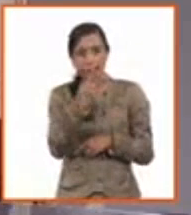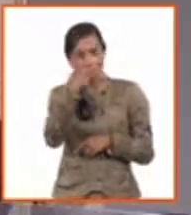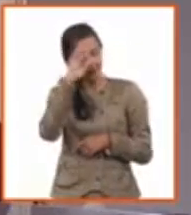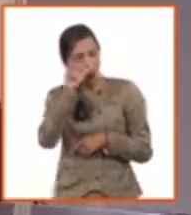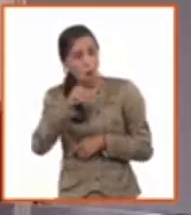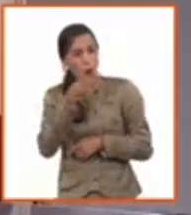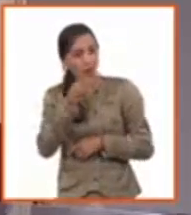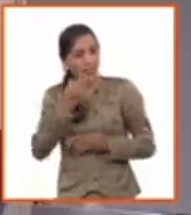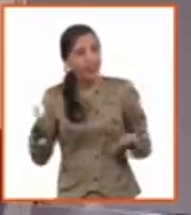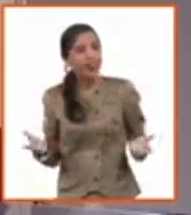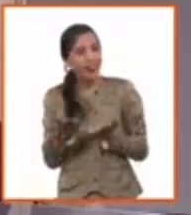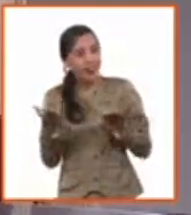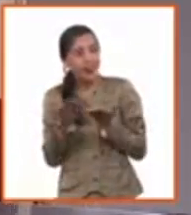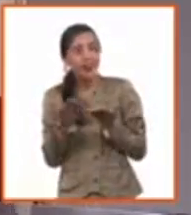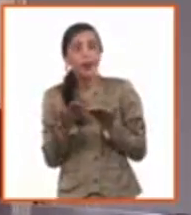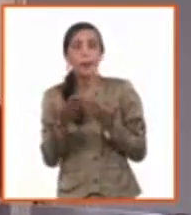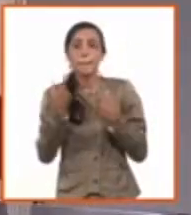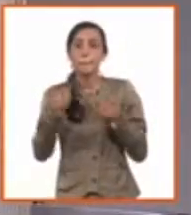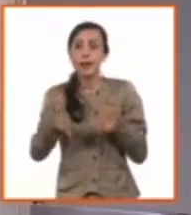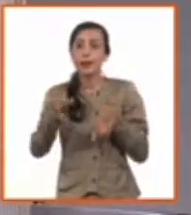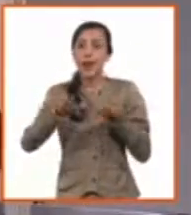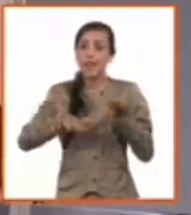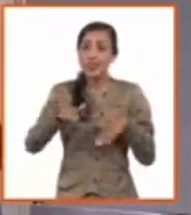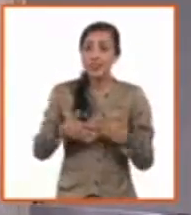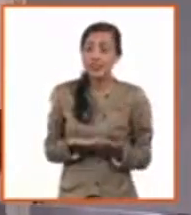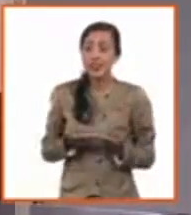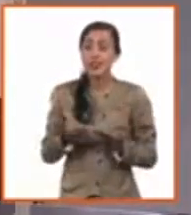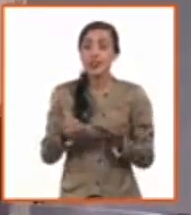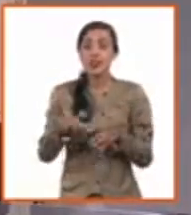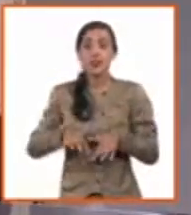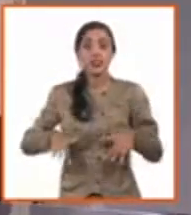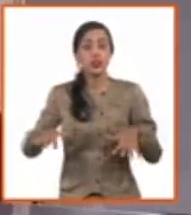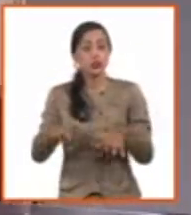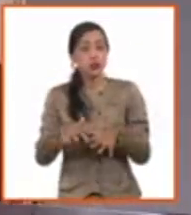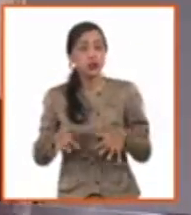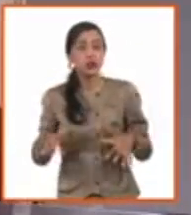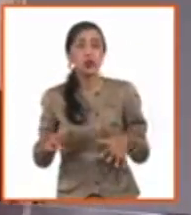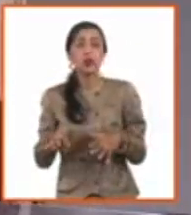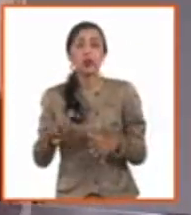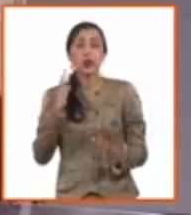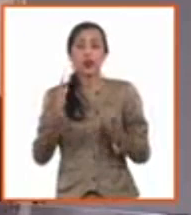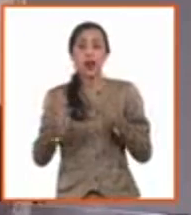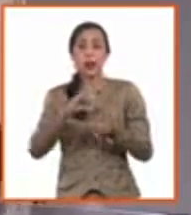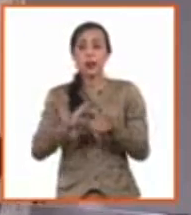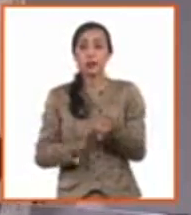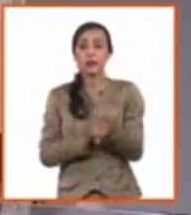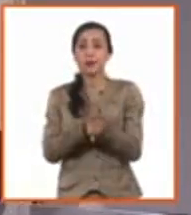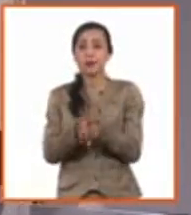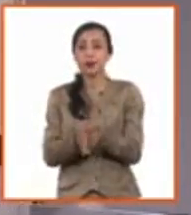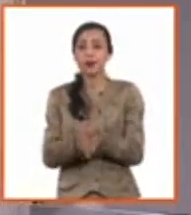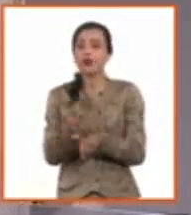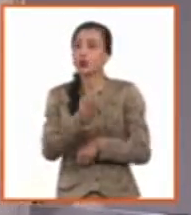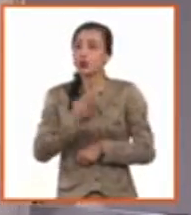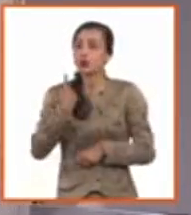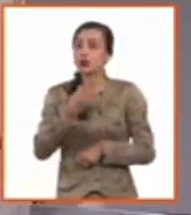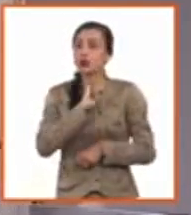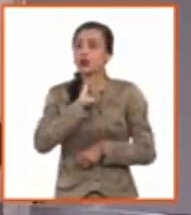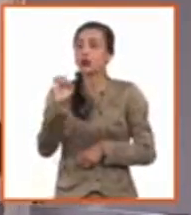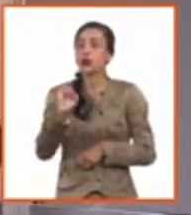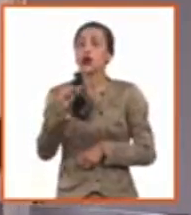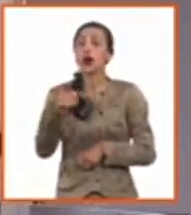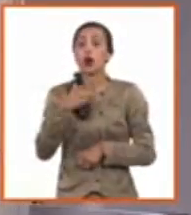incentivos y sin embargo aún así en medio de un periodo de pandemia hemos